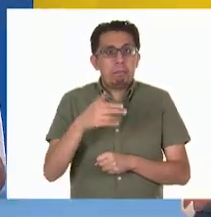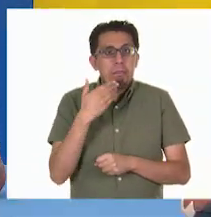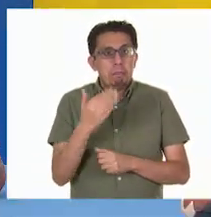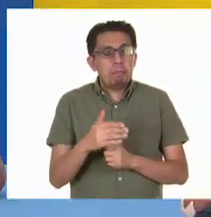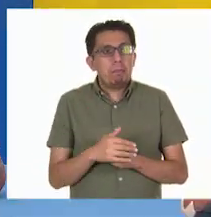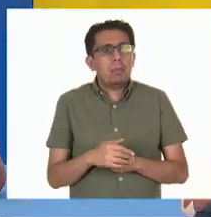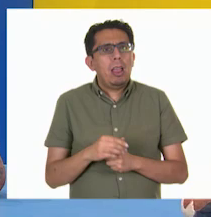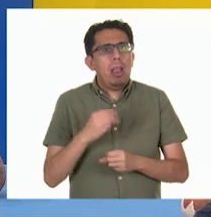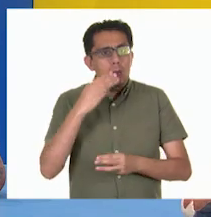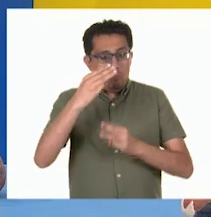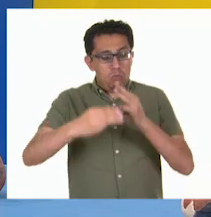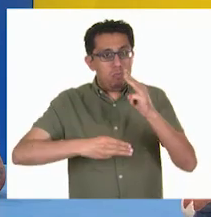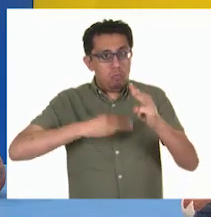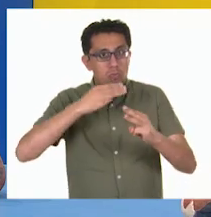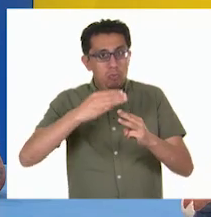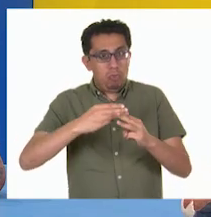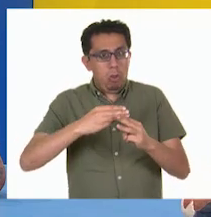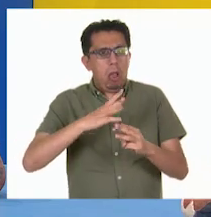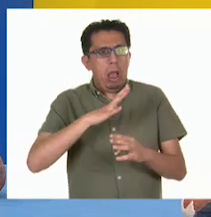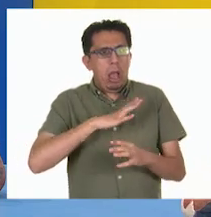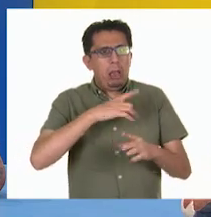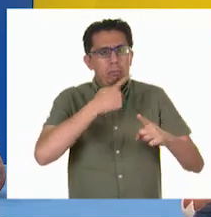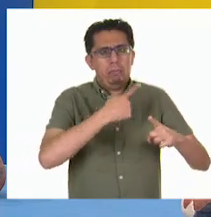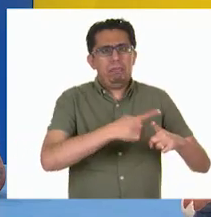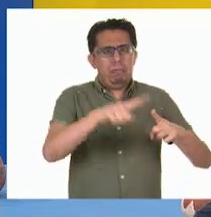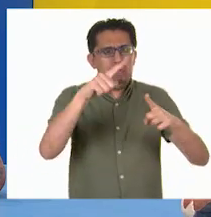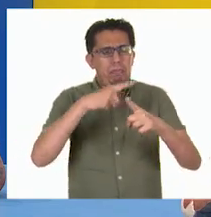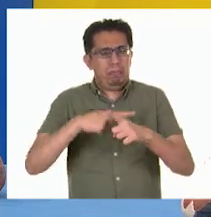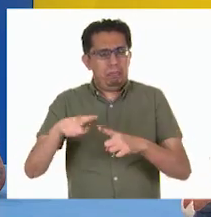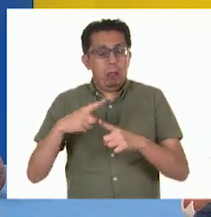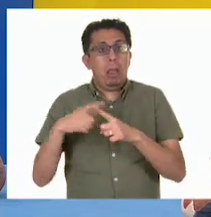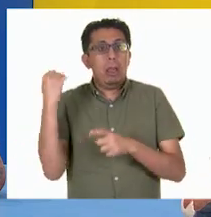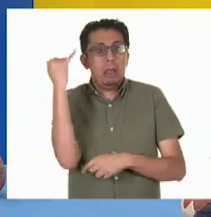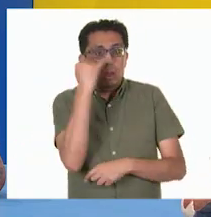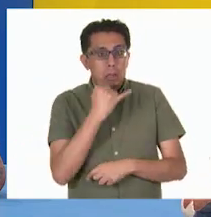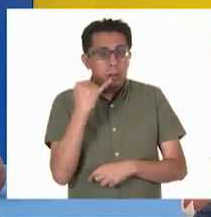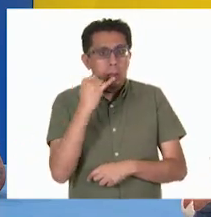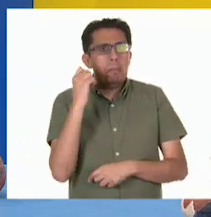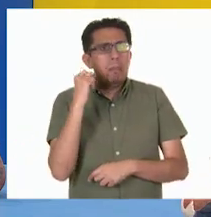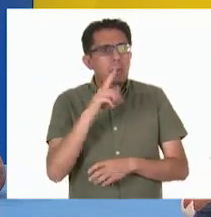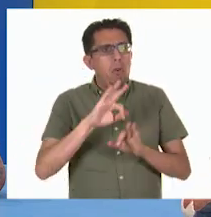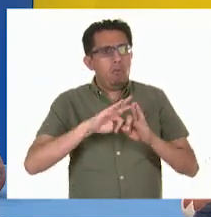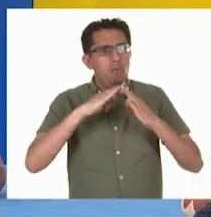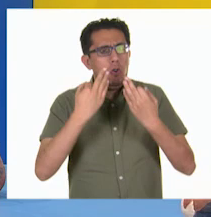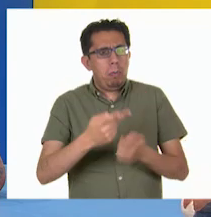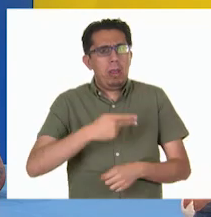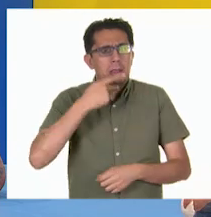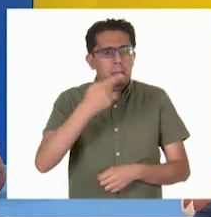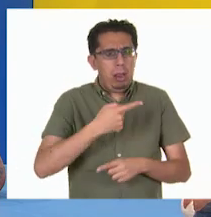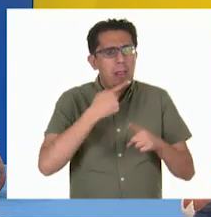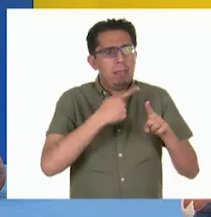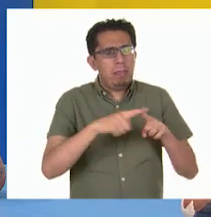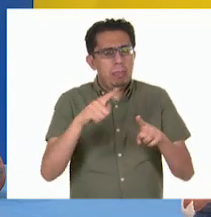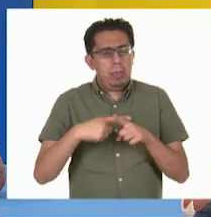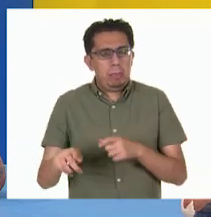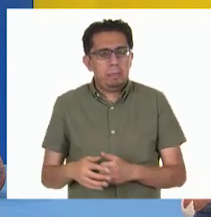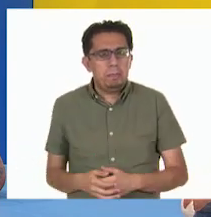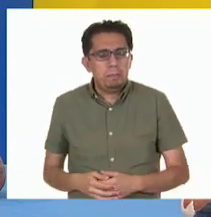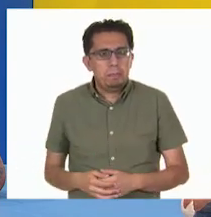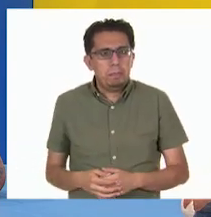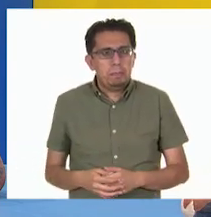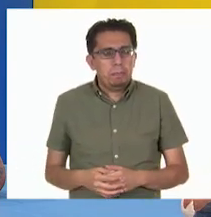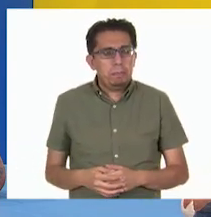el mundo existen una gran cantidad de lenguas y múltiples modalidades de hablar. Jena y